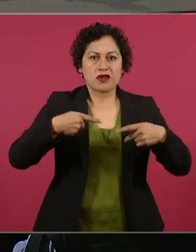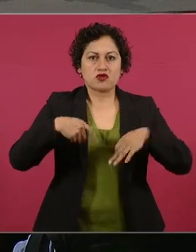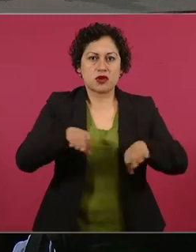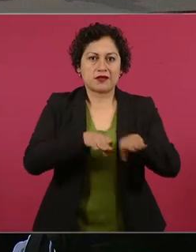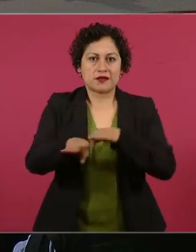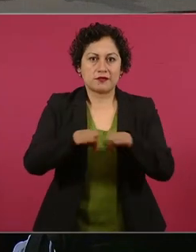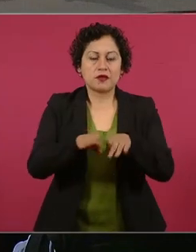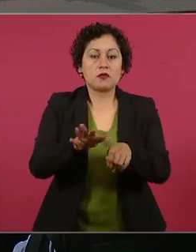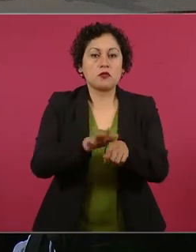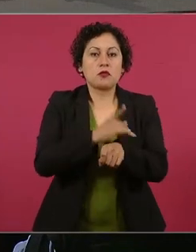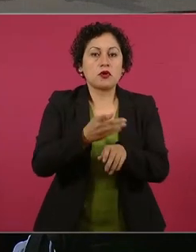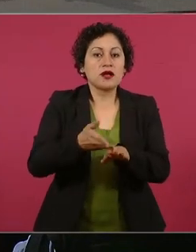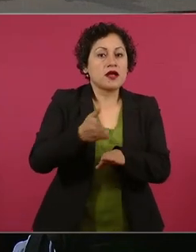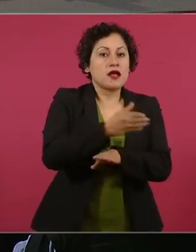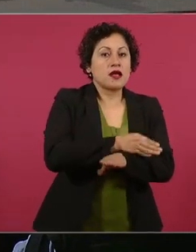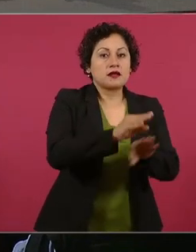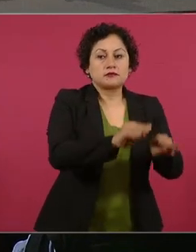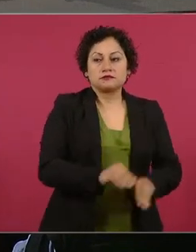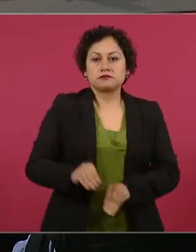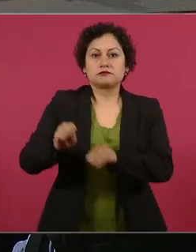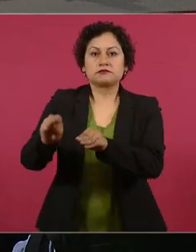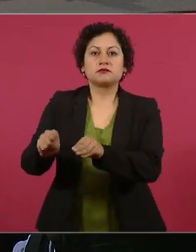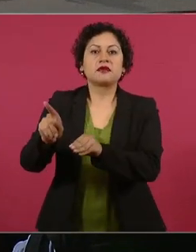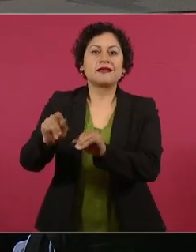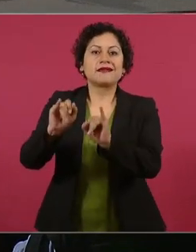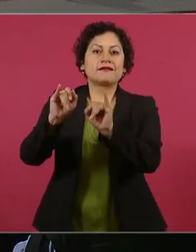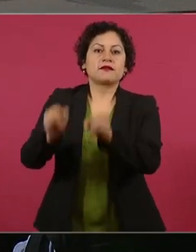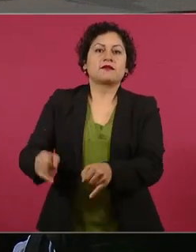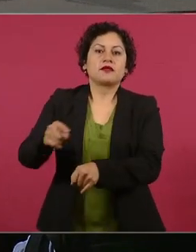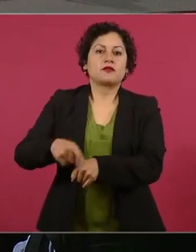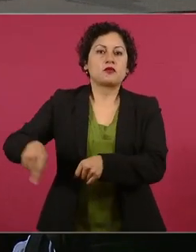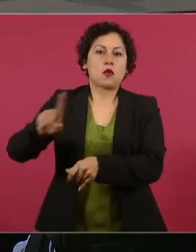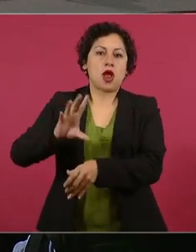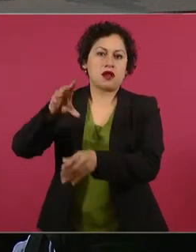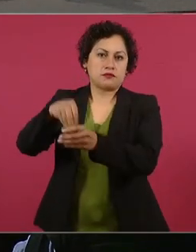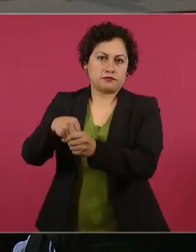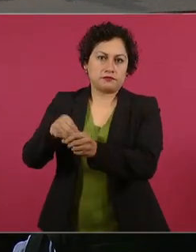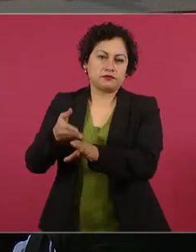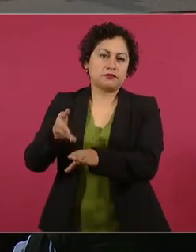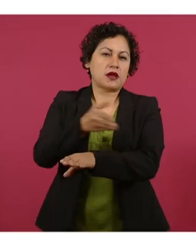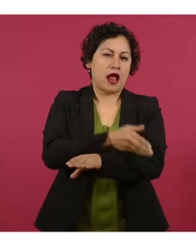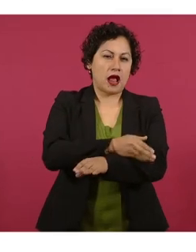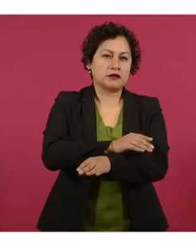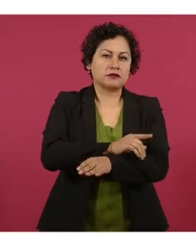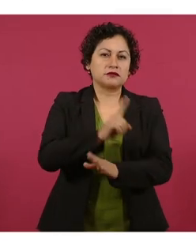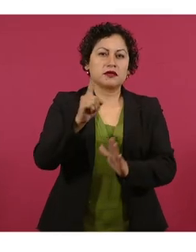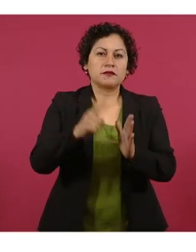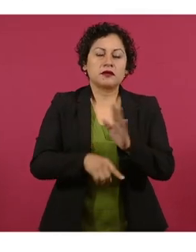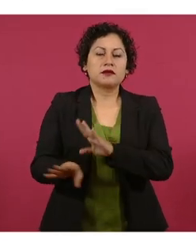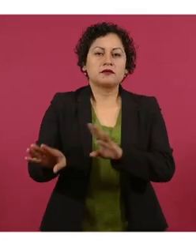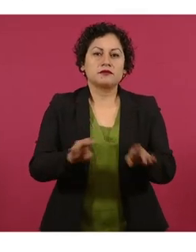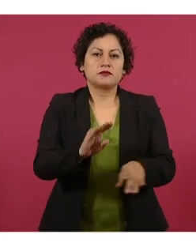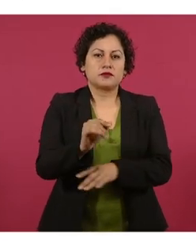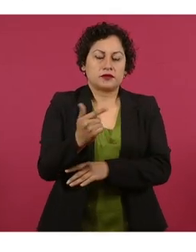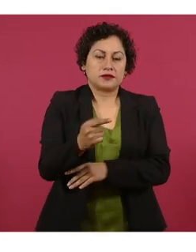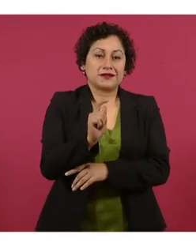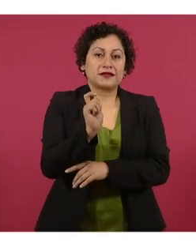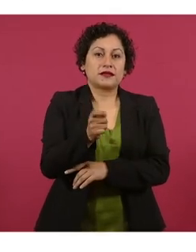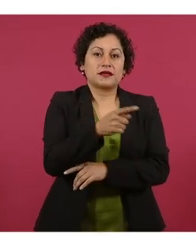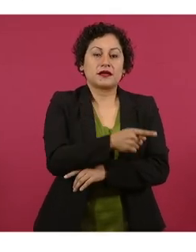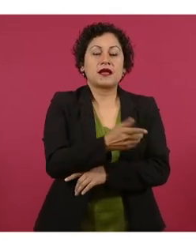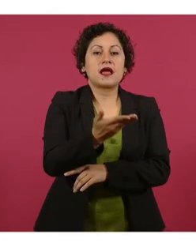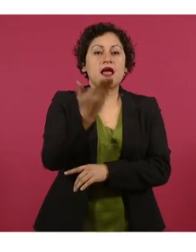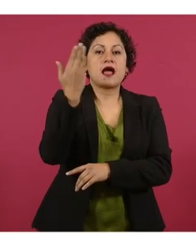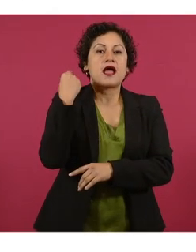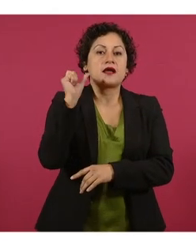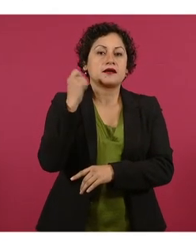cuentas individuales, lo que eran las pensiones, que es la reforma de 1997, aprobada en el sexenio de